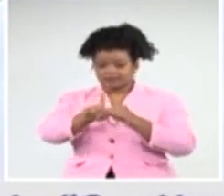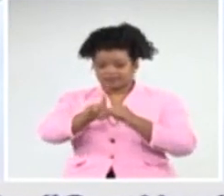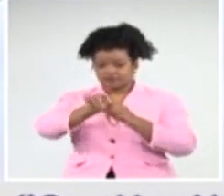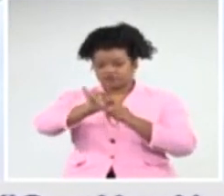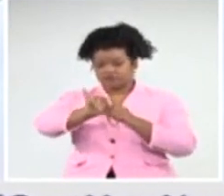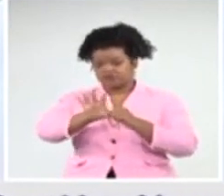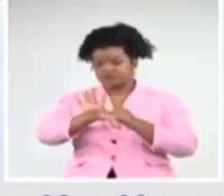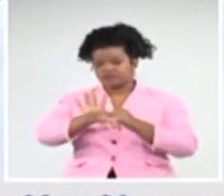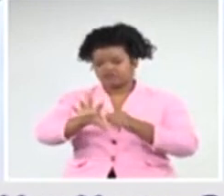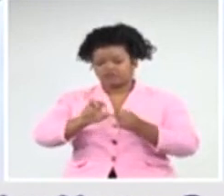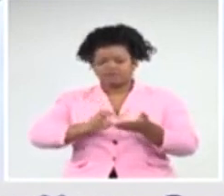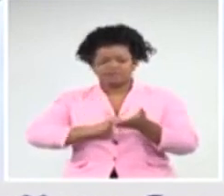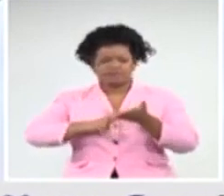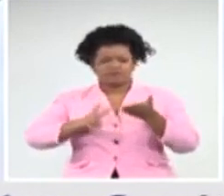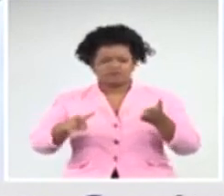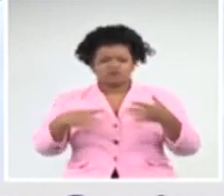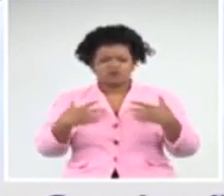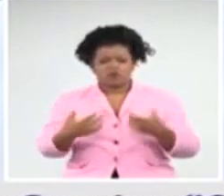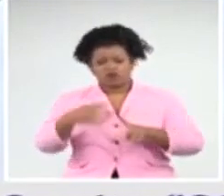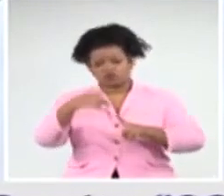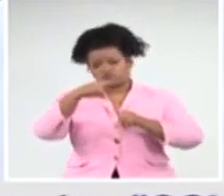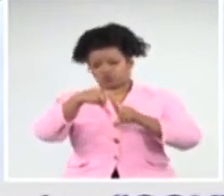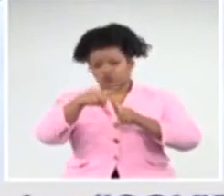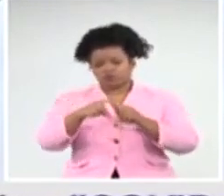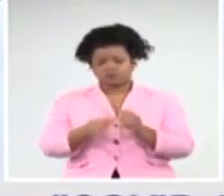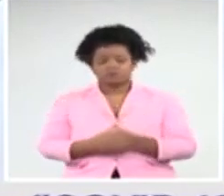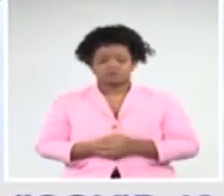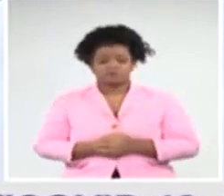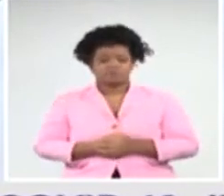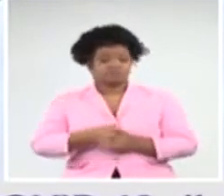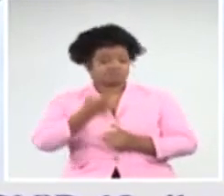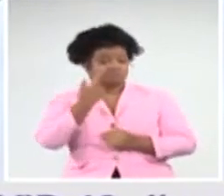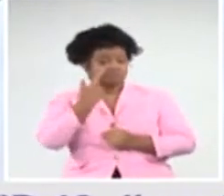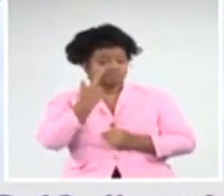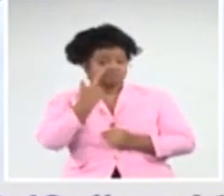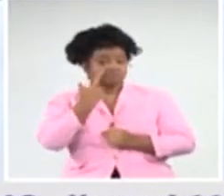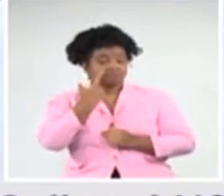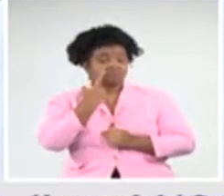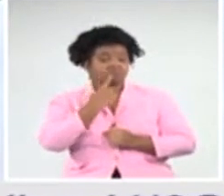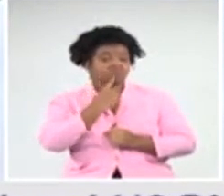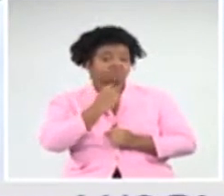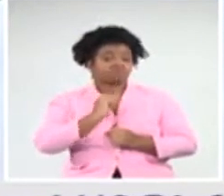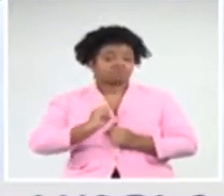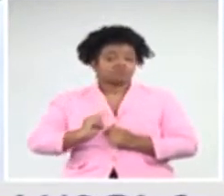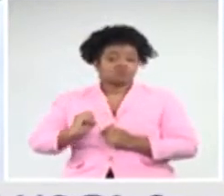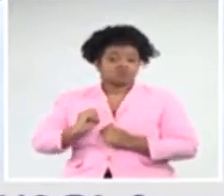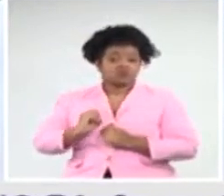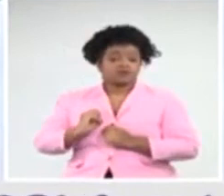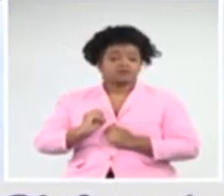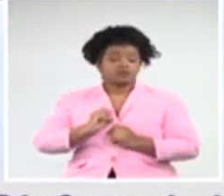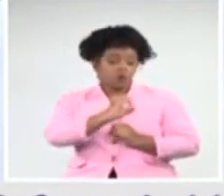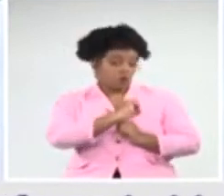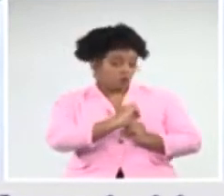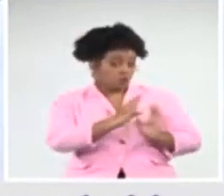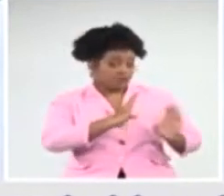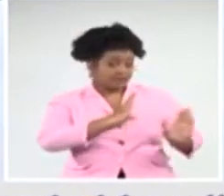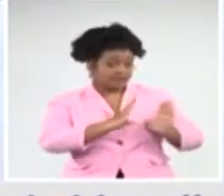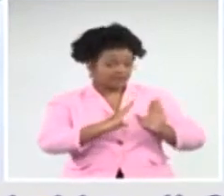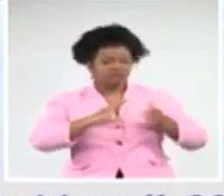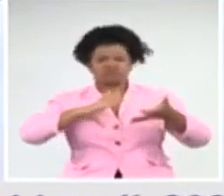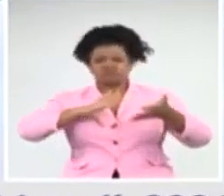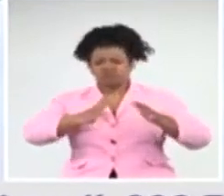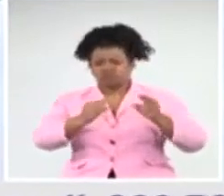la provincia de Las Tunas. Como ven también el territorio oriental con una complejidad y una